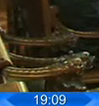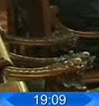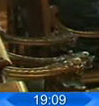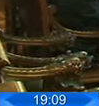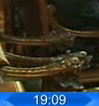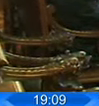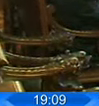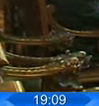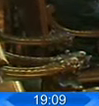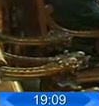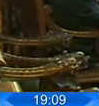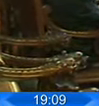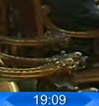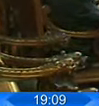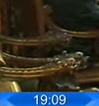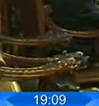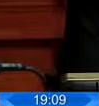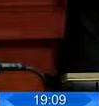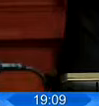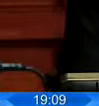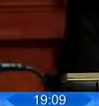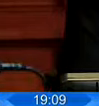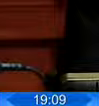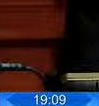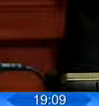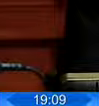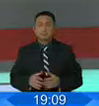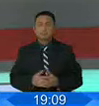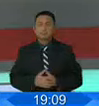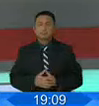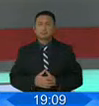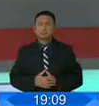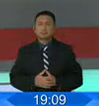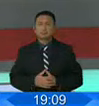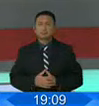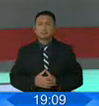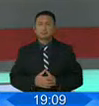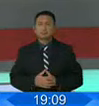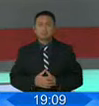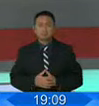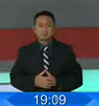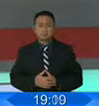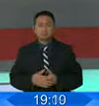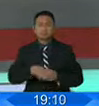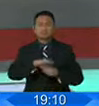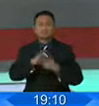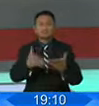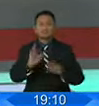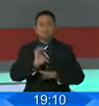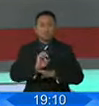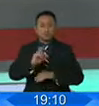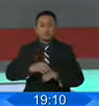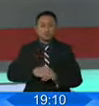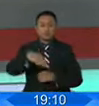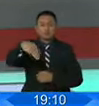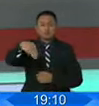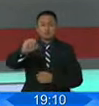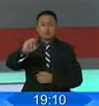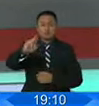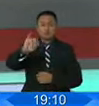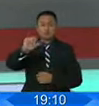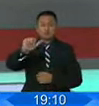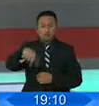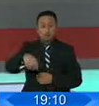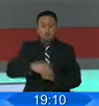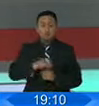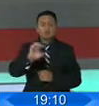Con realización de Valeria Navarro, informó Adriana Rojas. La canciller ecuatoriana María Fernanda Espinosa y su